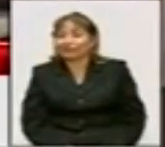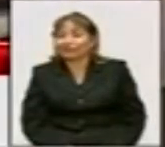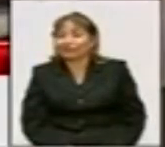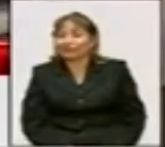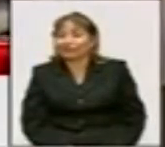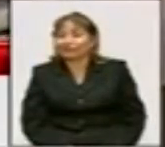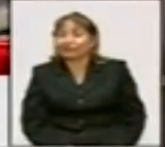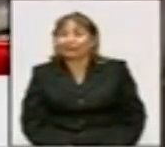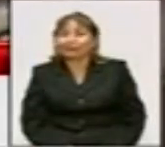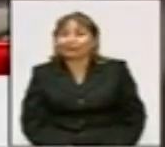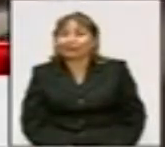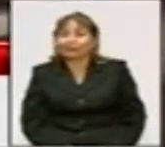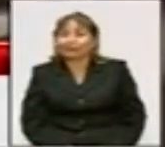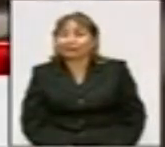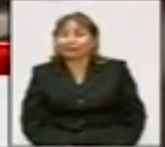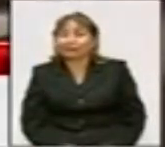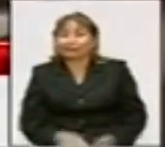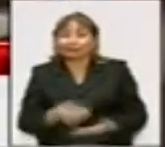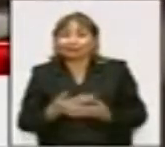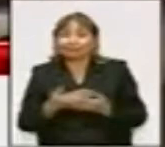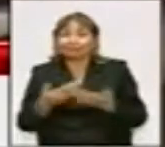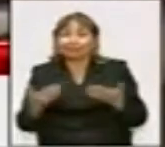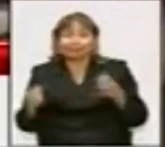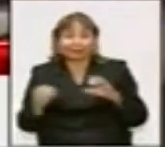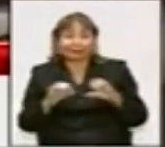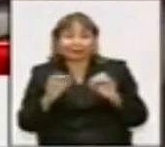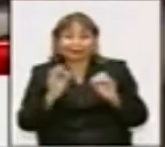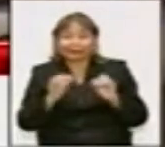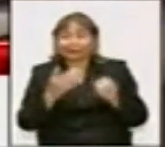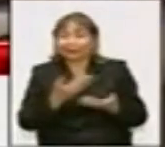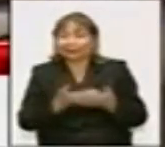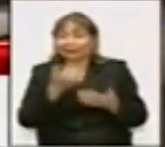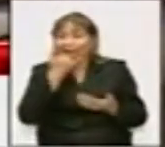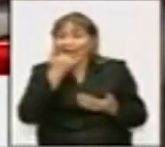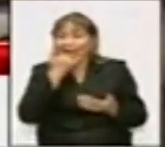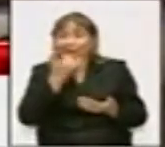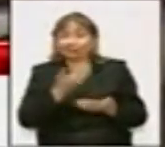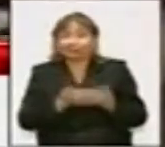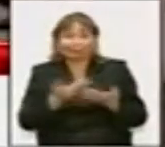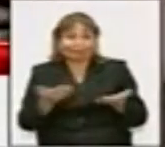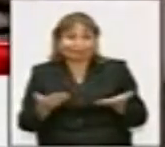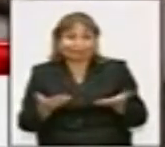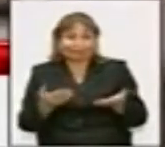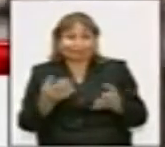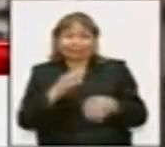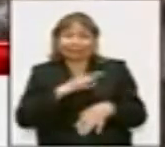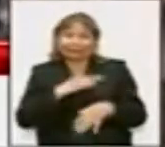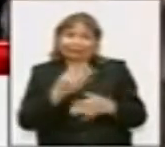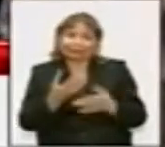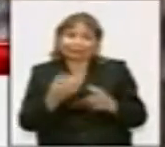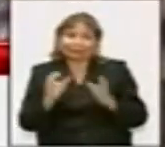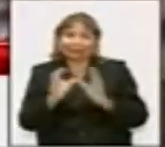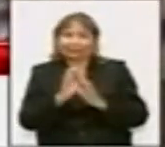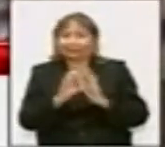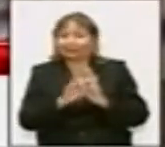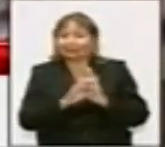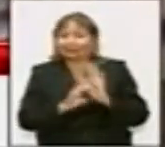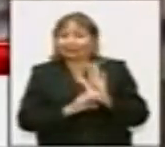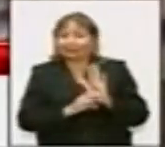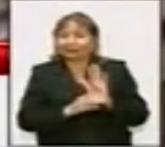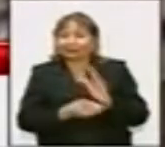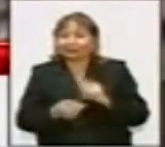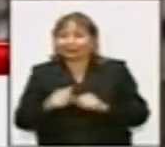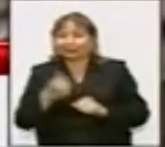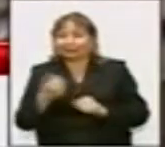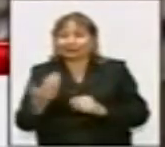claro claro pero digamos porque hay ahí lo que pasa es que tiene que haber también un espíritu constitucional no estoy por el